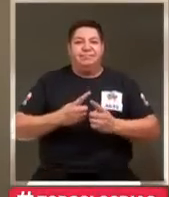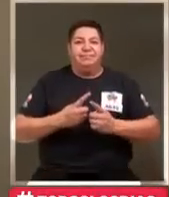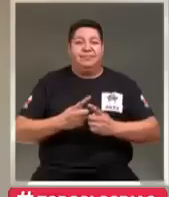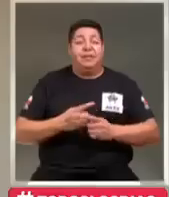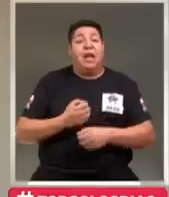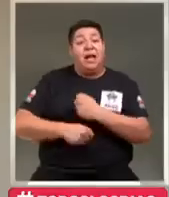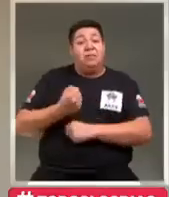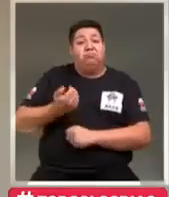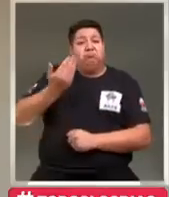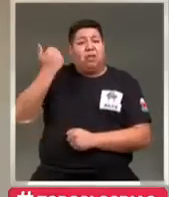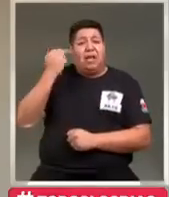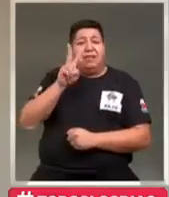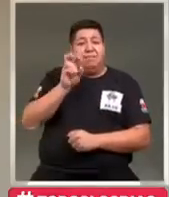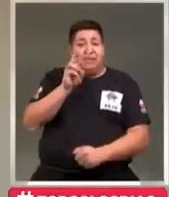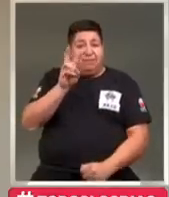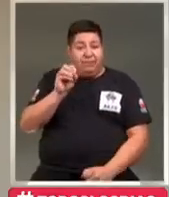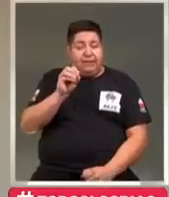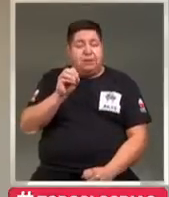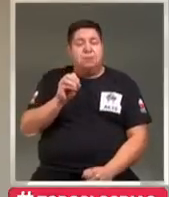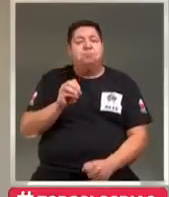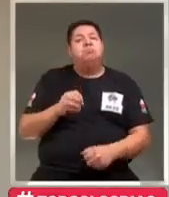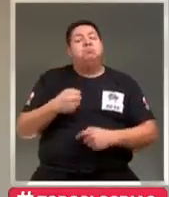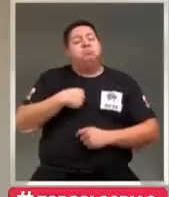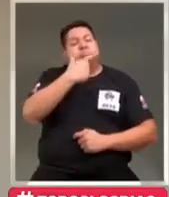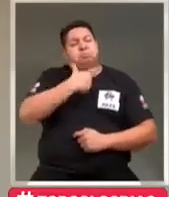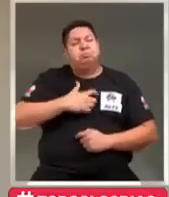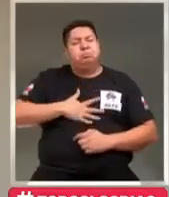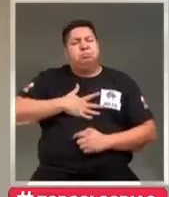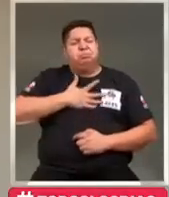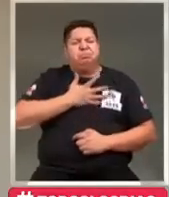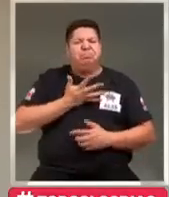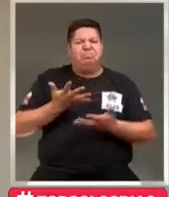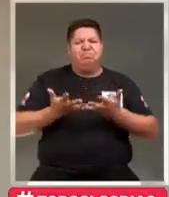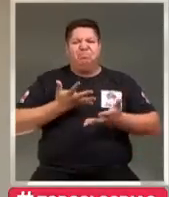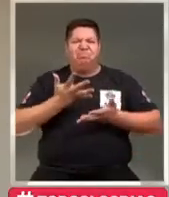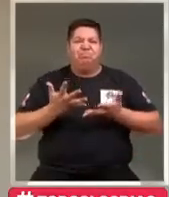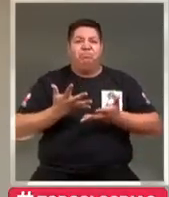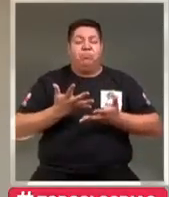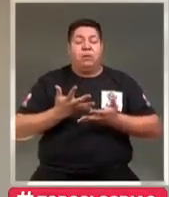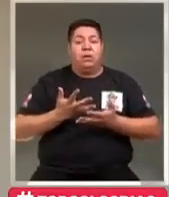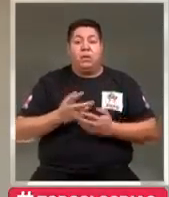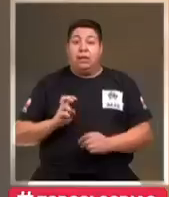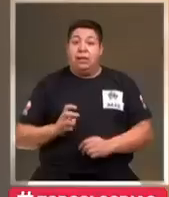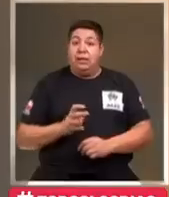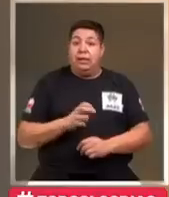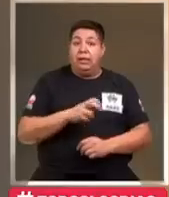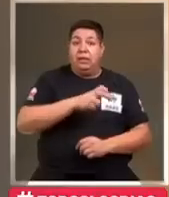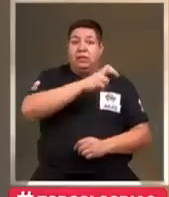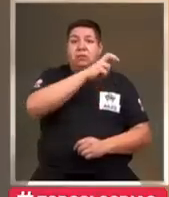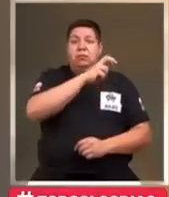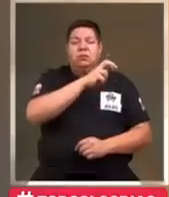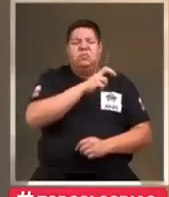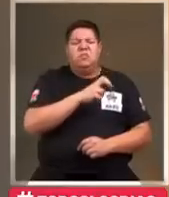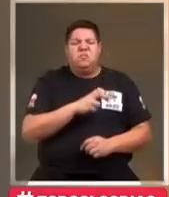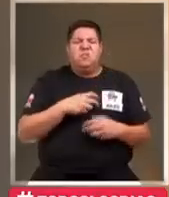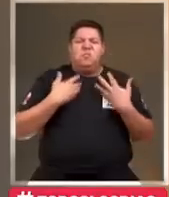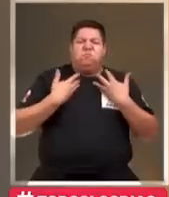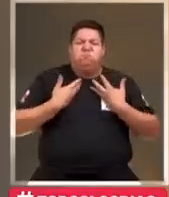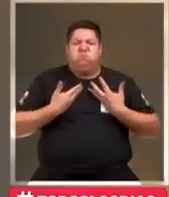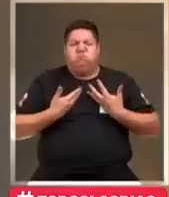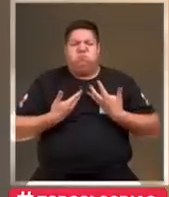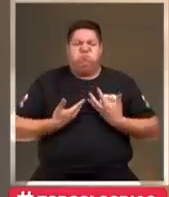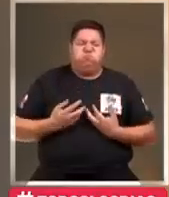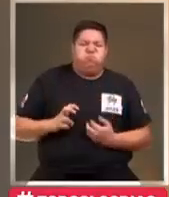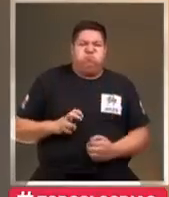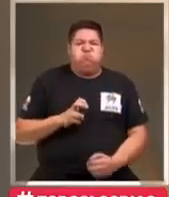Era 2020 y me empecé a sentir mal. Subí las escaleras y me cansé